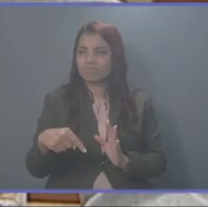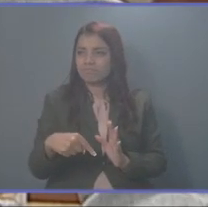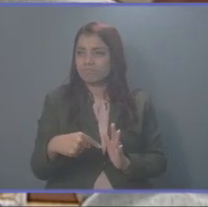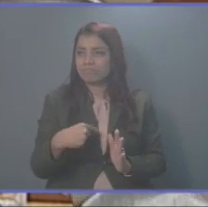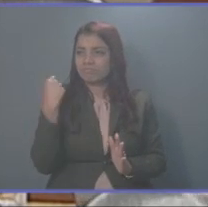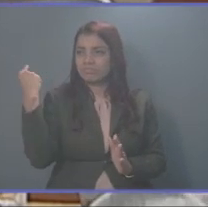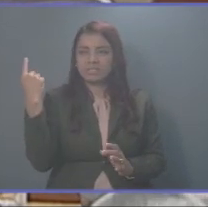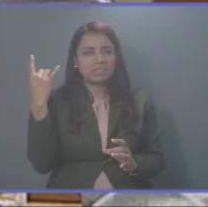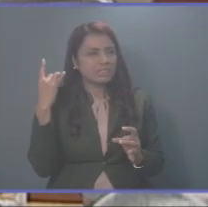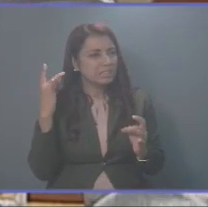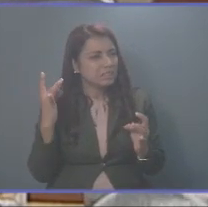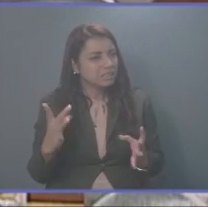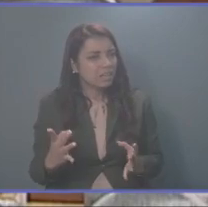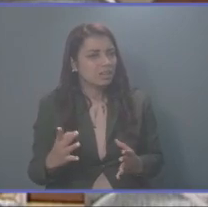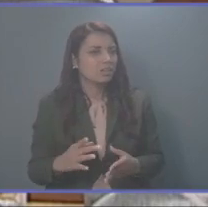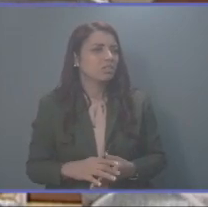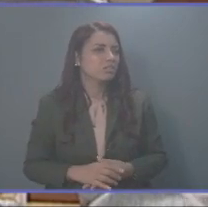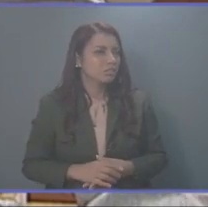serio,